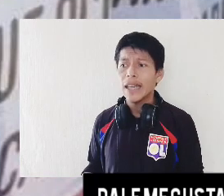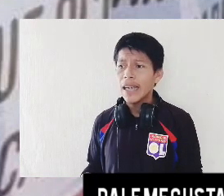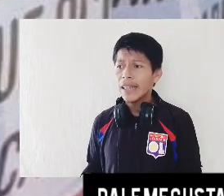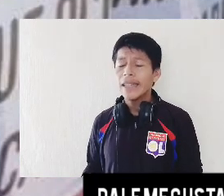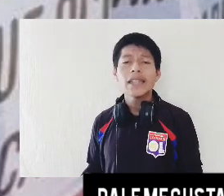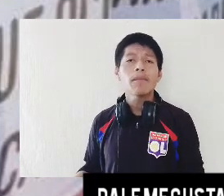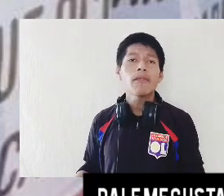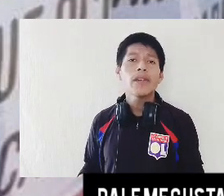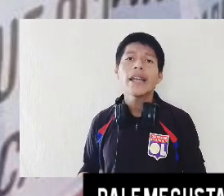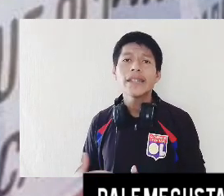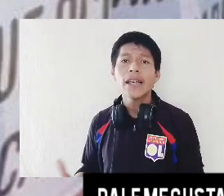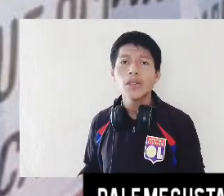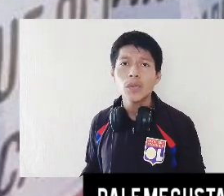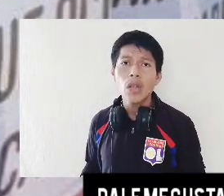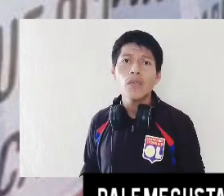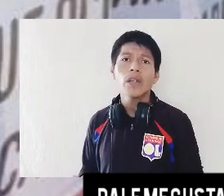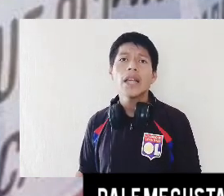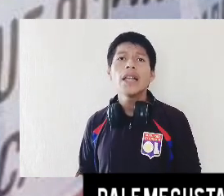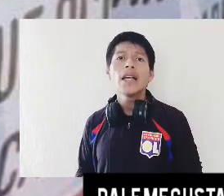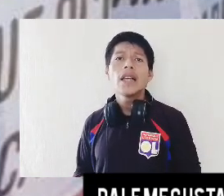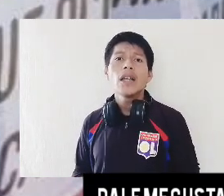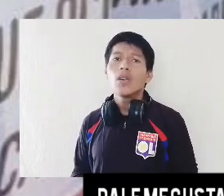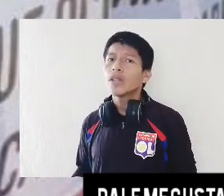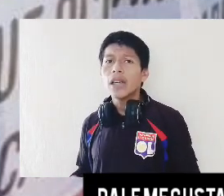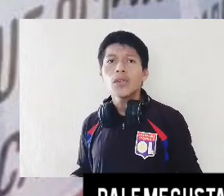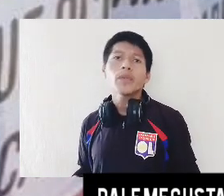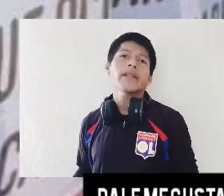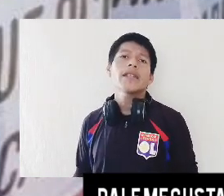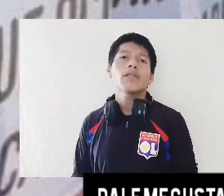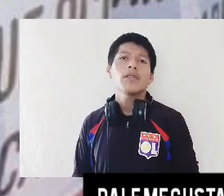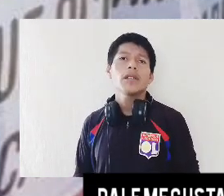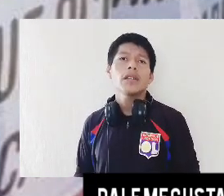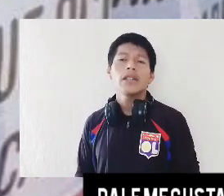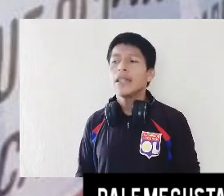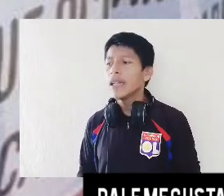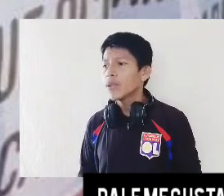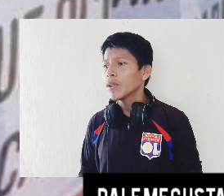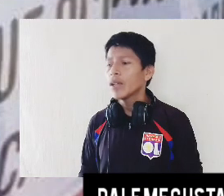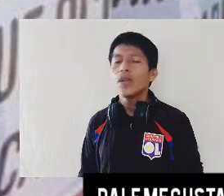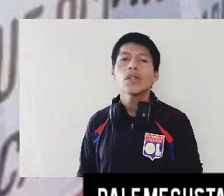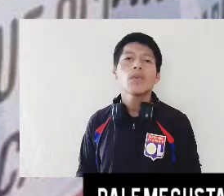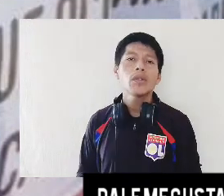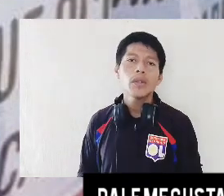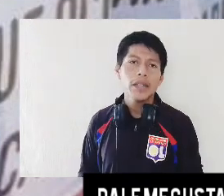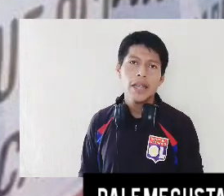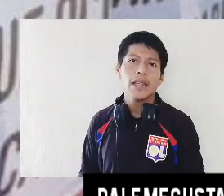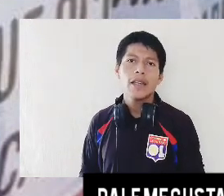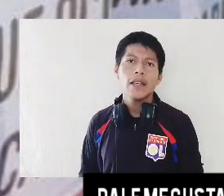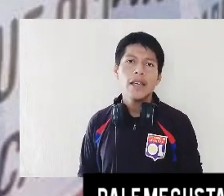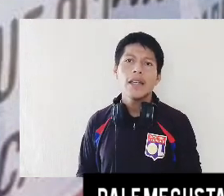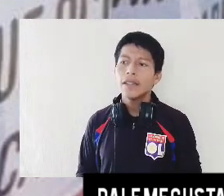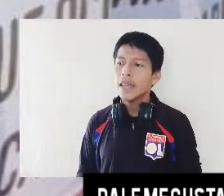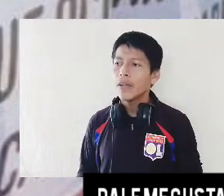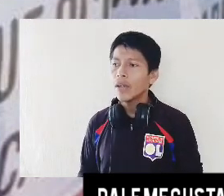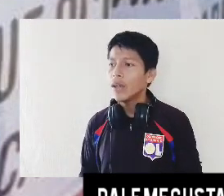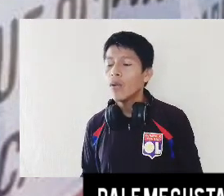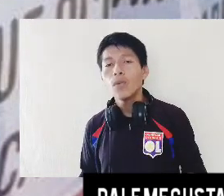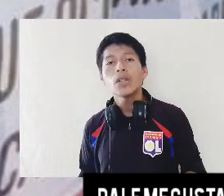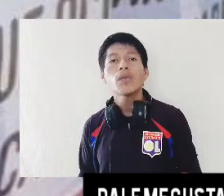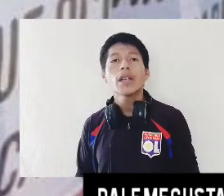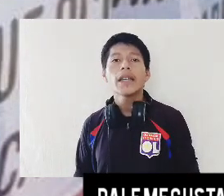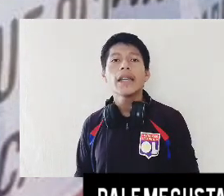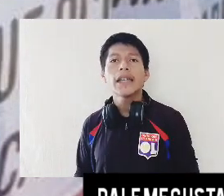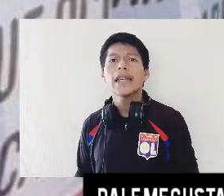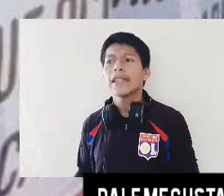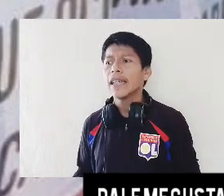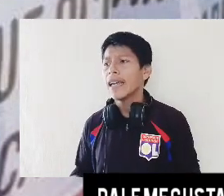este dictamen final, este resultado final, lo están entorpeciendo. Y eso, señores, no ayuda en nada, en serio. Y lo